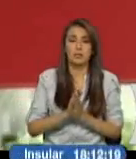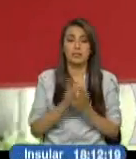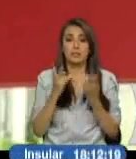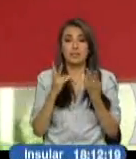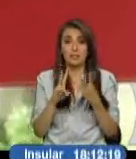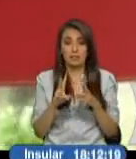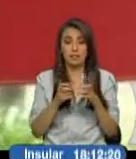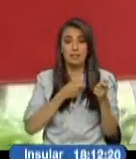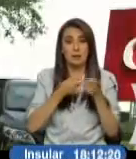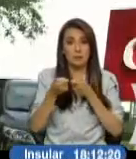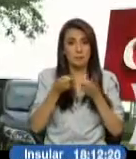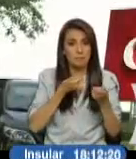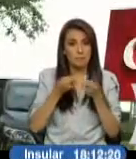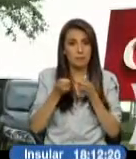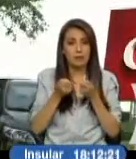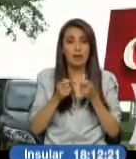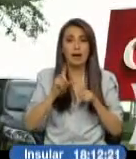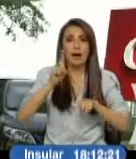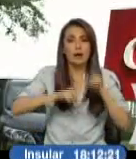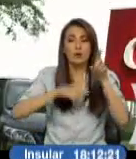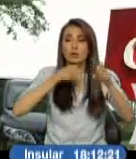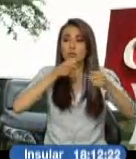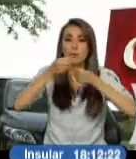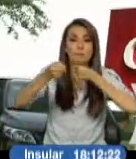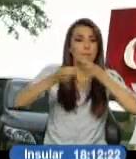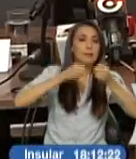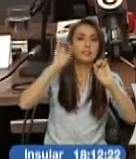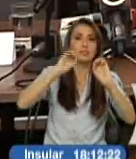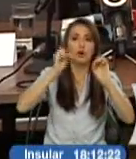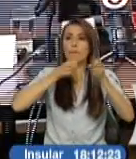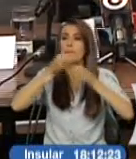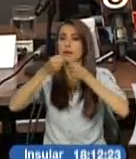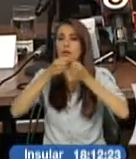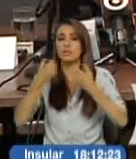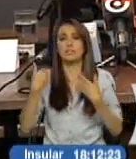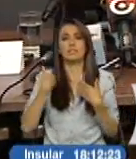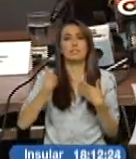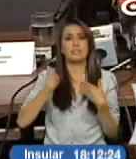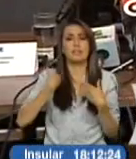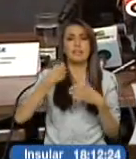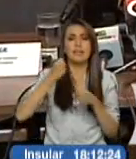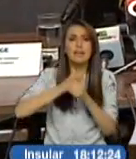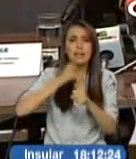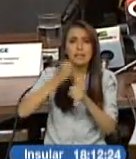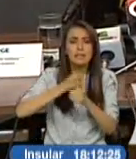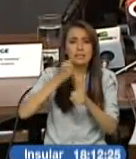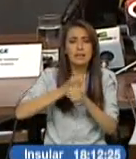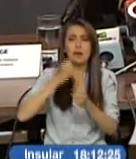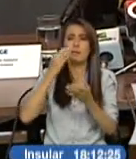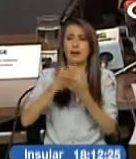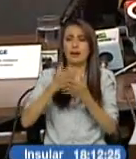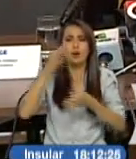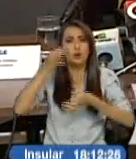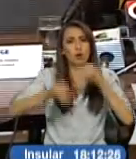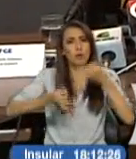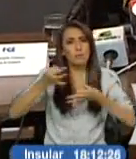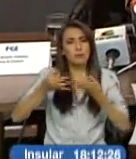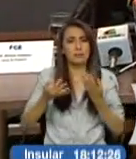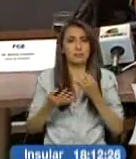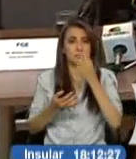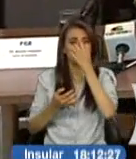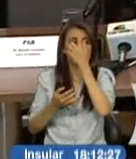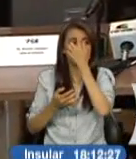mediático, al intentar ser los medios de comunicación y periodistas quienes enrumben el trabajo que deben cumplir los fiscales a cargo del